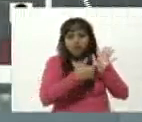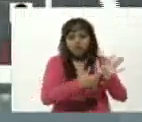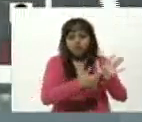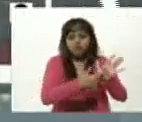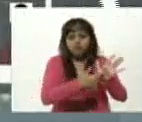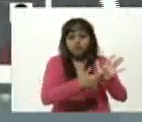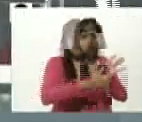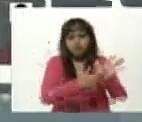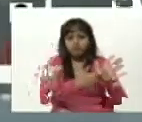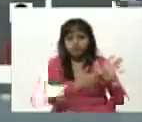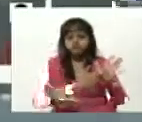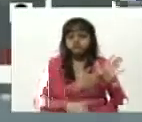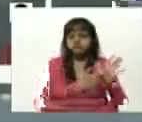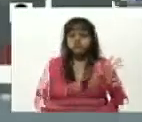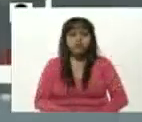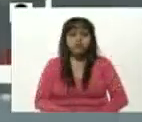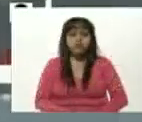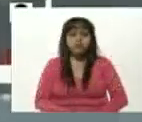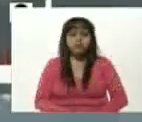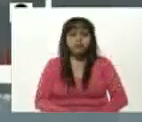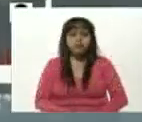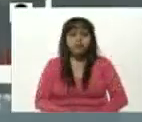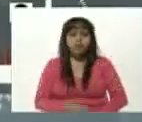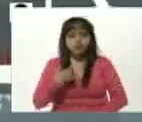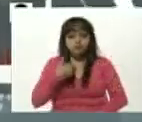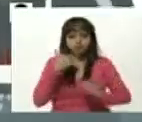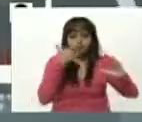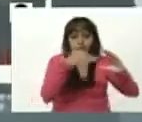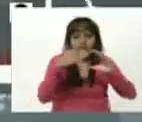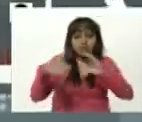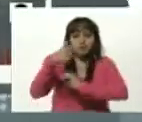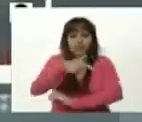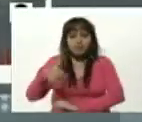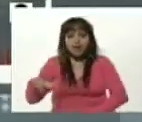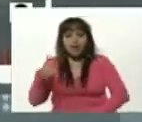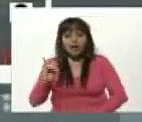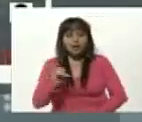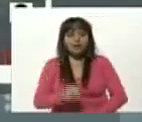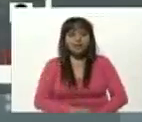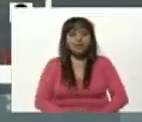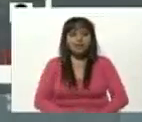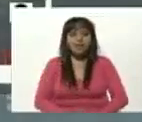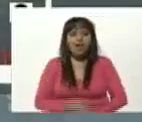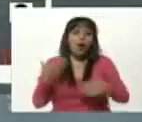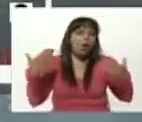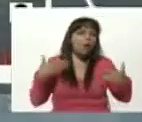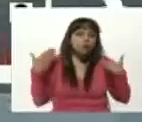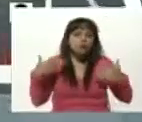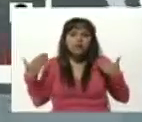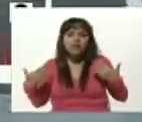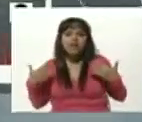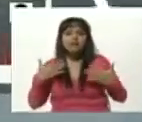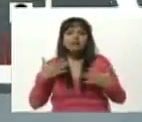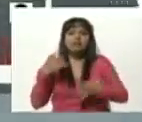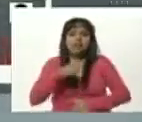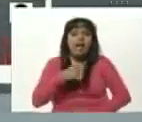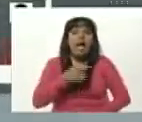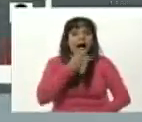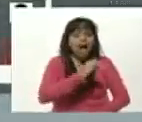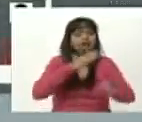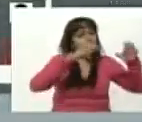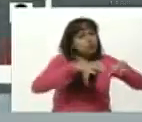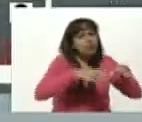Y allá llevando su mensaje, presidente, la gente estaba contenta, satisfecha, a pesar de lo que había